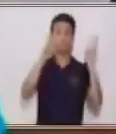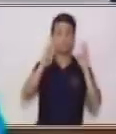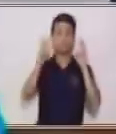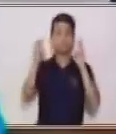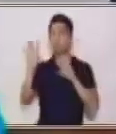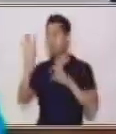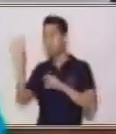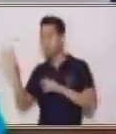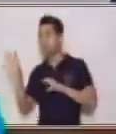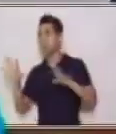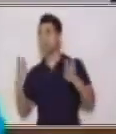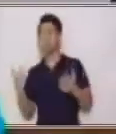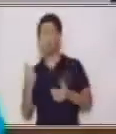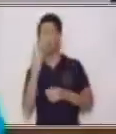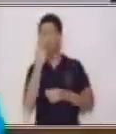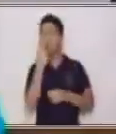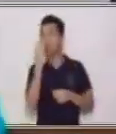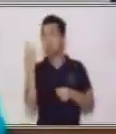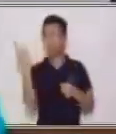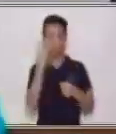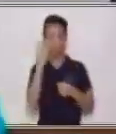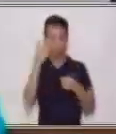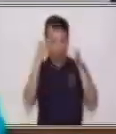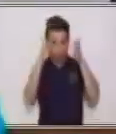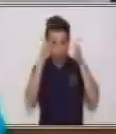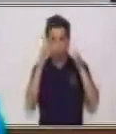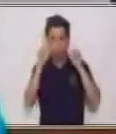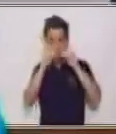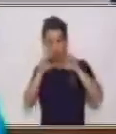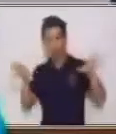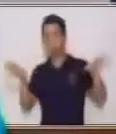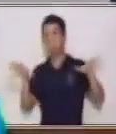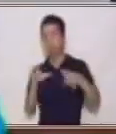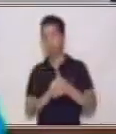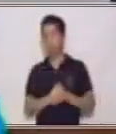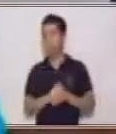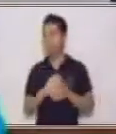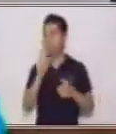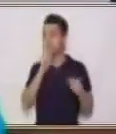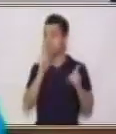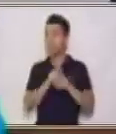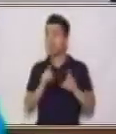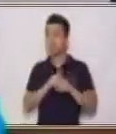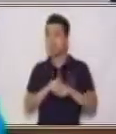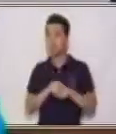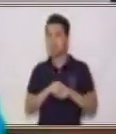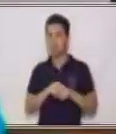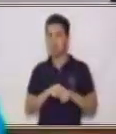estamos hablando de un solo tema y que de este se derivaron los demás, al igual que de un